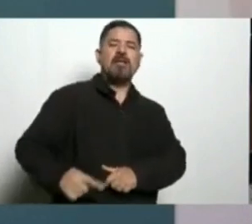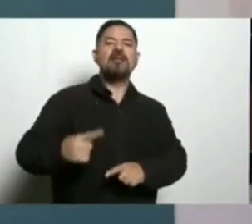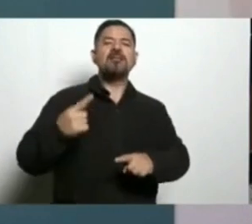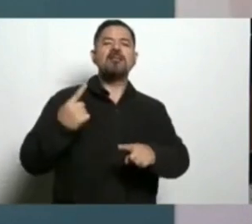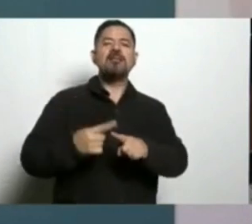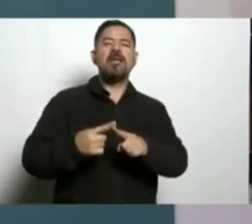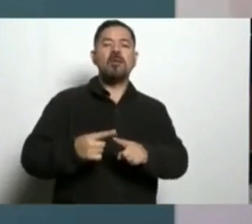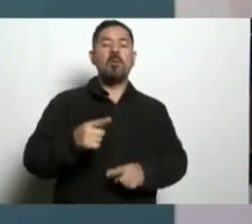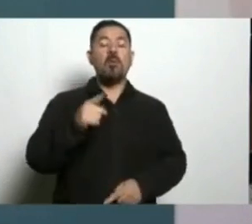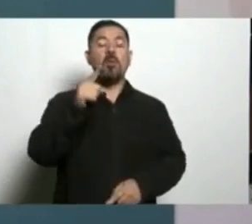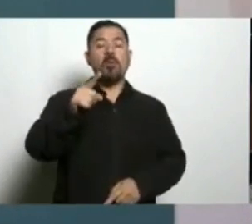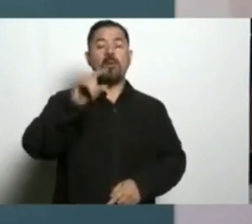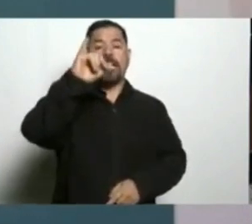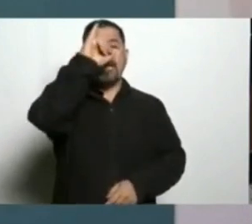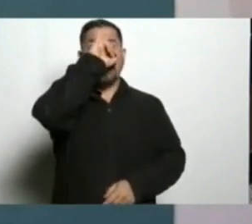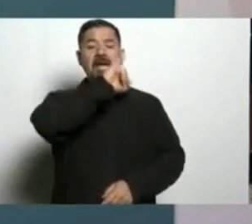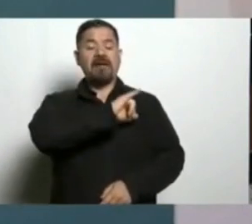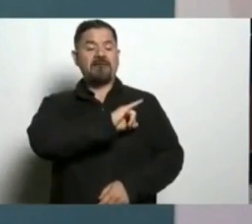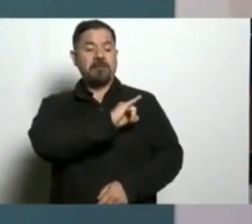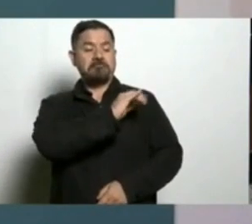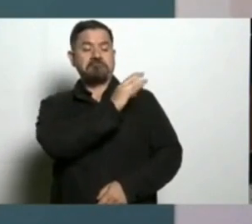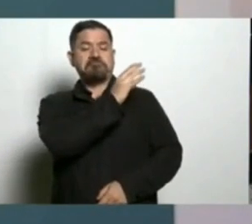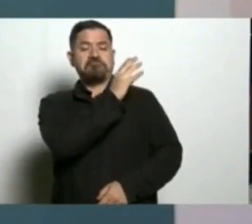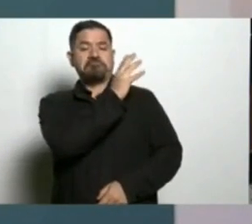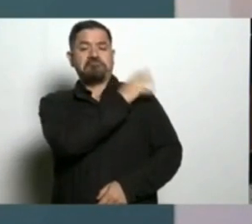un coronel